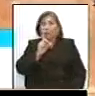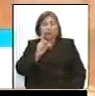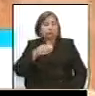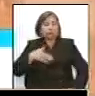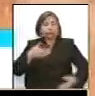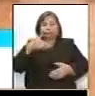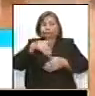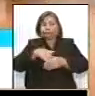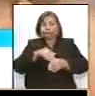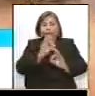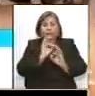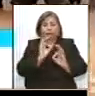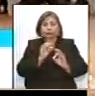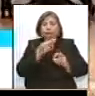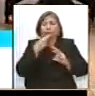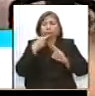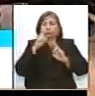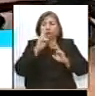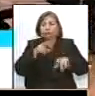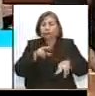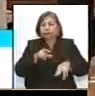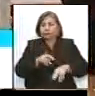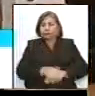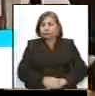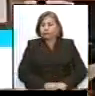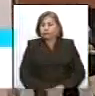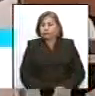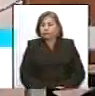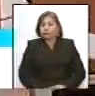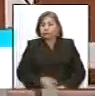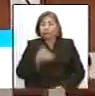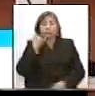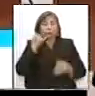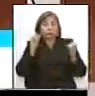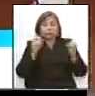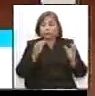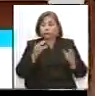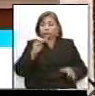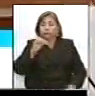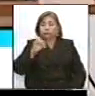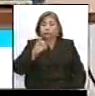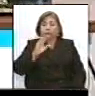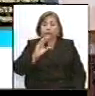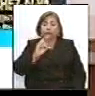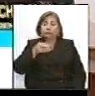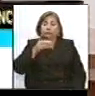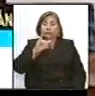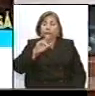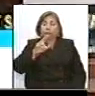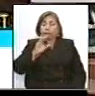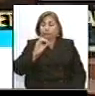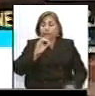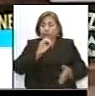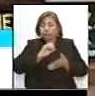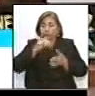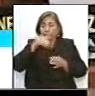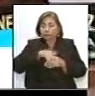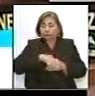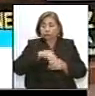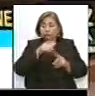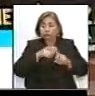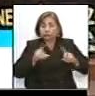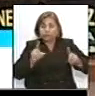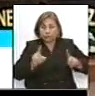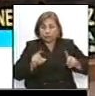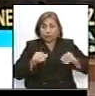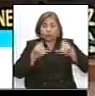votar por ninguno de los informes. En este caso, el congresista Villaciro debe inhibirse de votar, pero